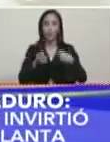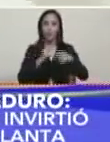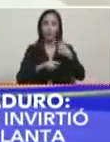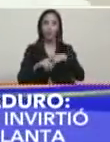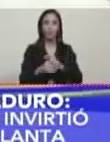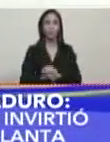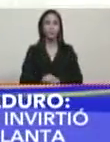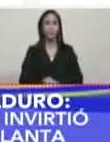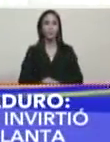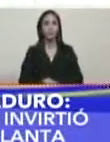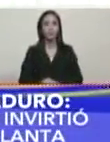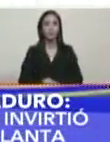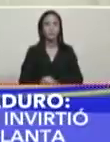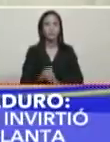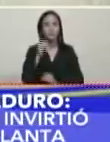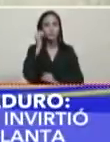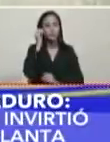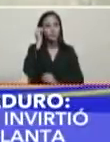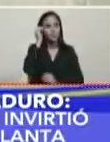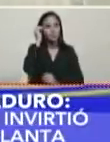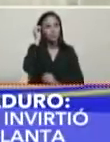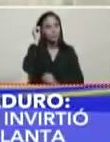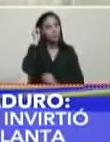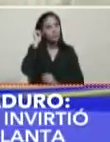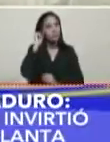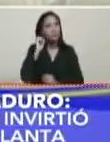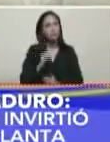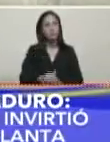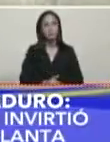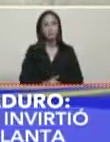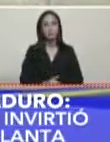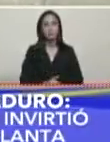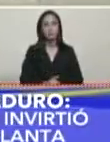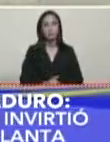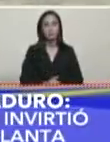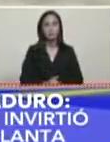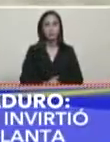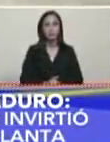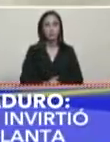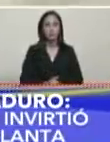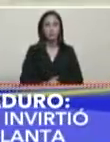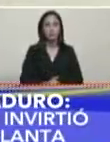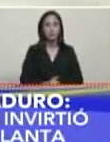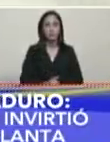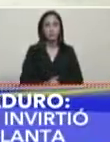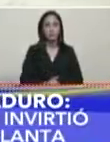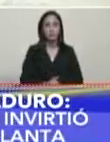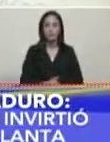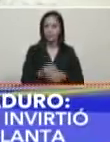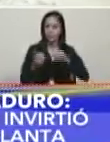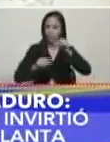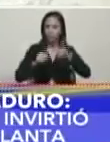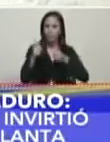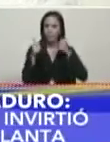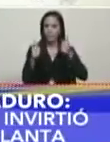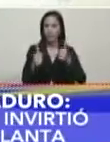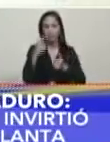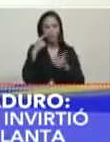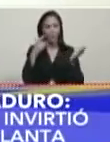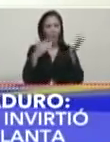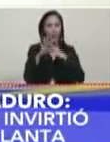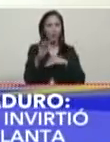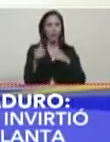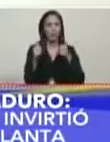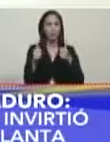los productores de los Valles del Tuy, compañeros, trabajadores, dame la mano aquí. ¿Todo bien? Para adelante, hermano. Hemos hecho una